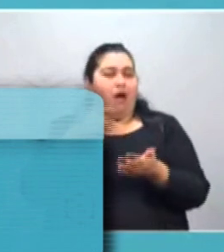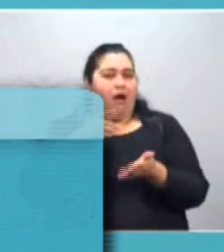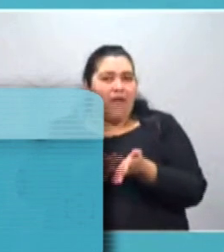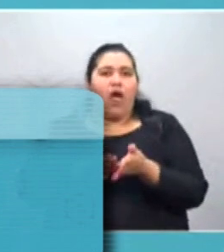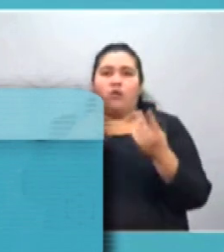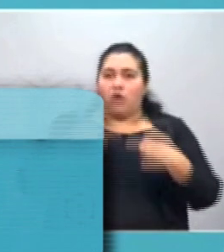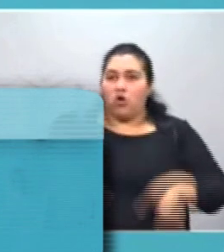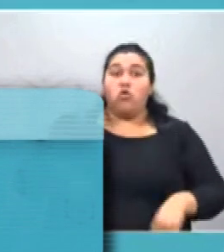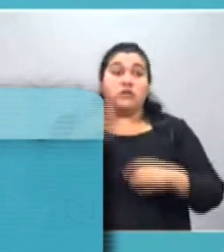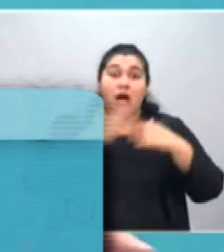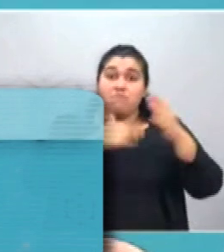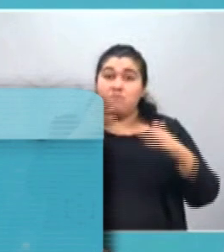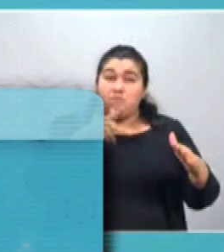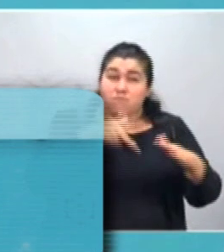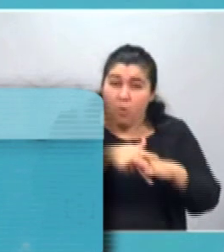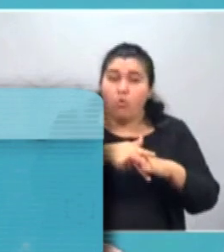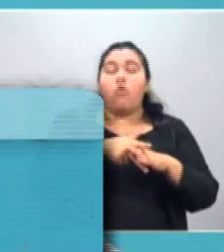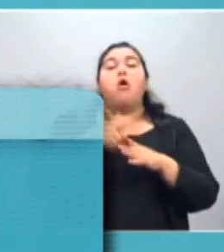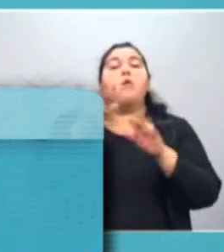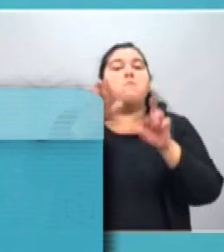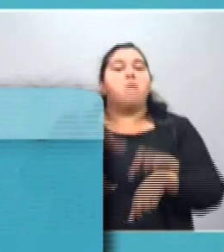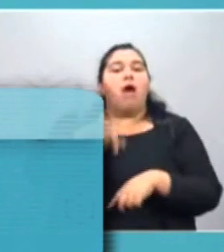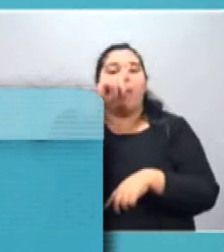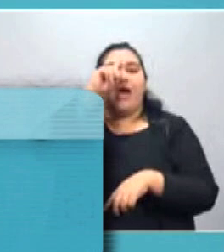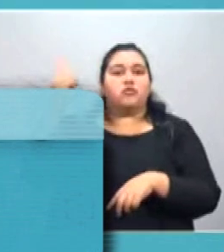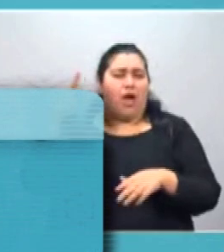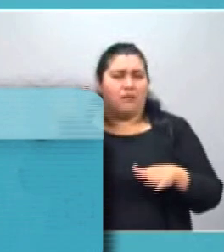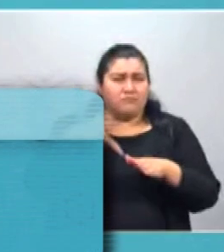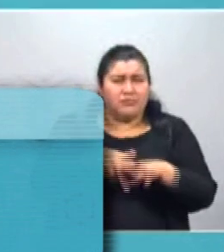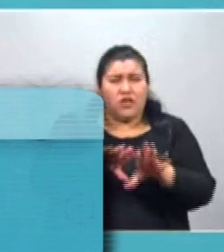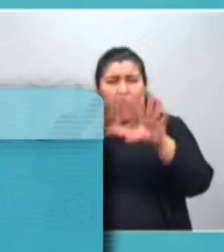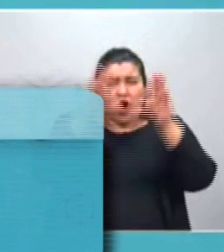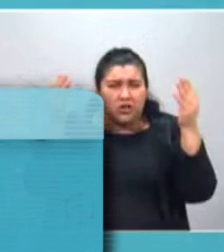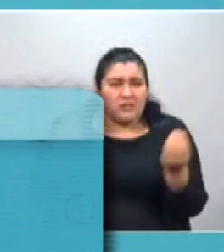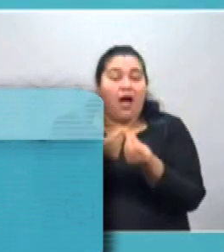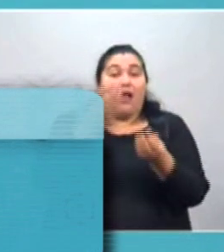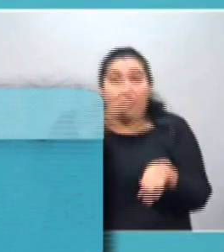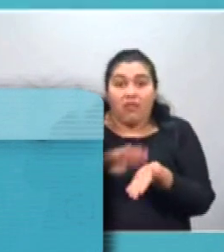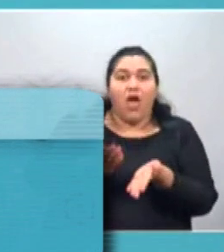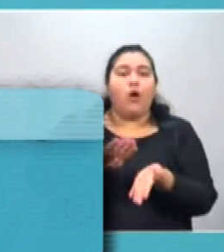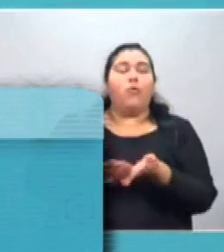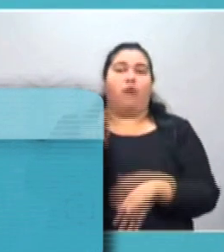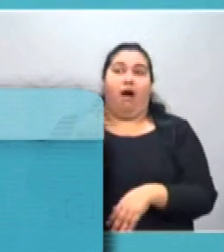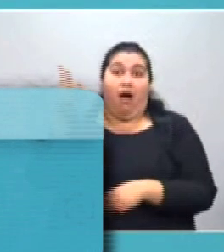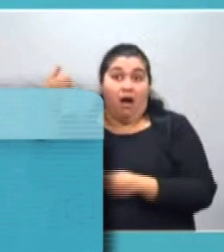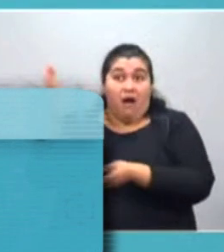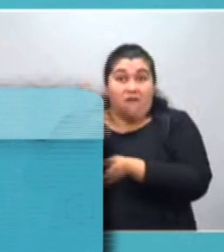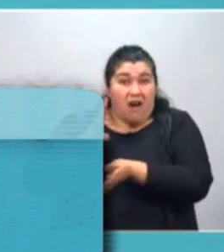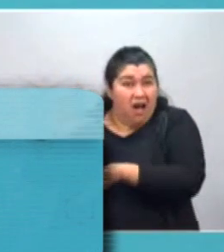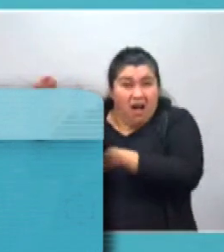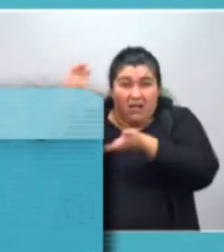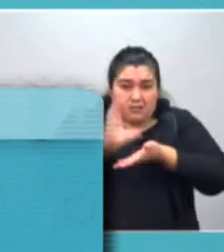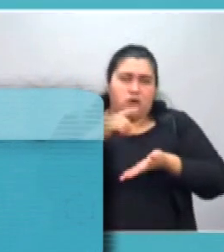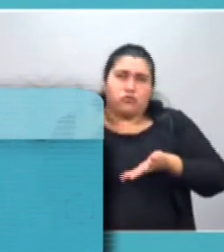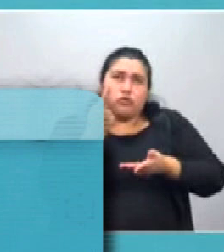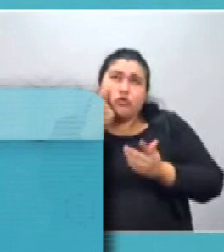de las obras y de la eliminación de programas nacionales, la deuda total que tiene el gobierno hoy con la provincia de Buenos Aires a montos